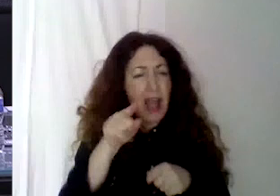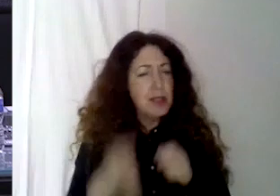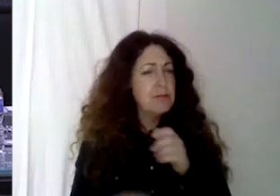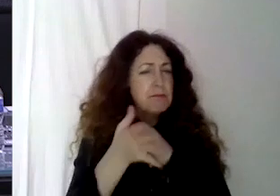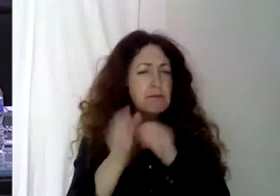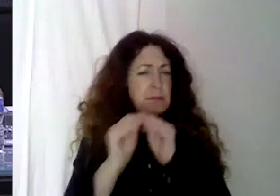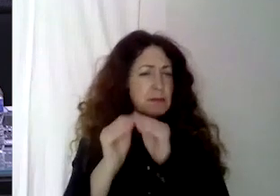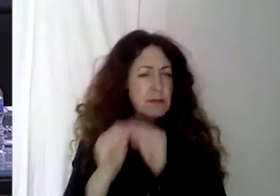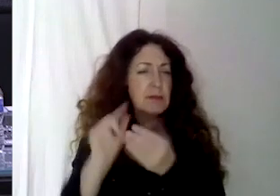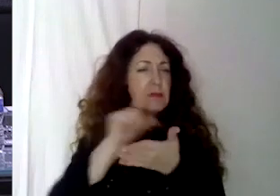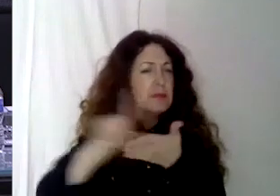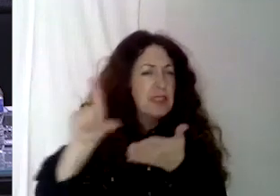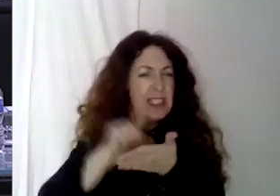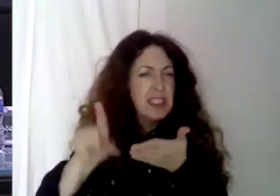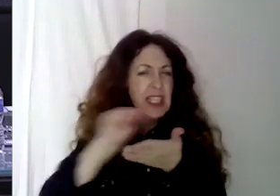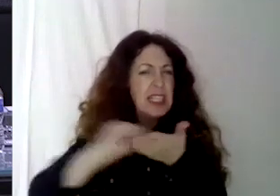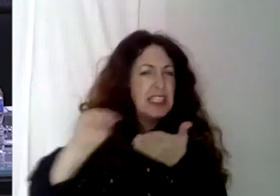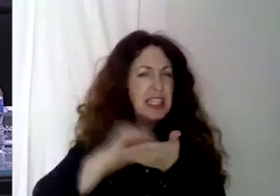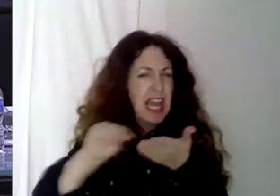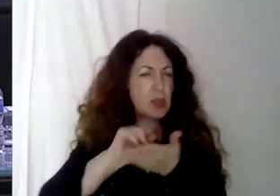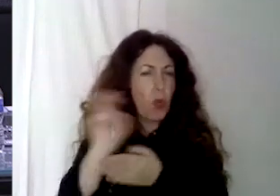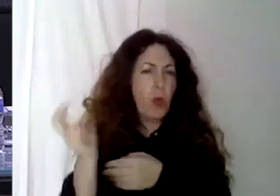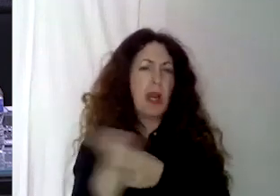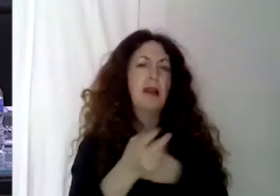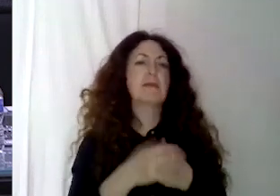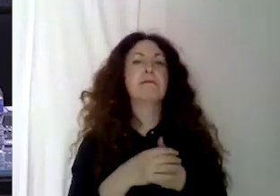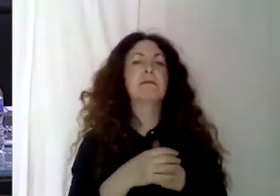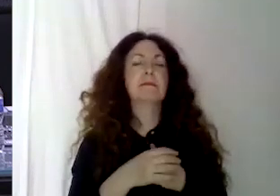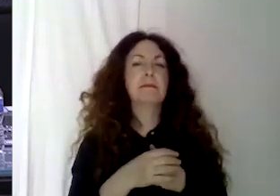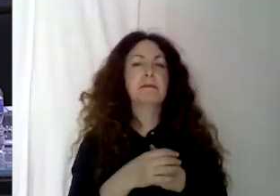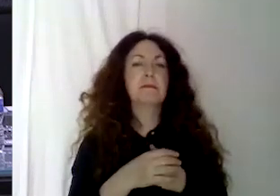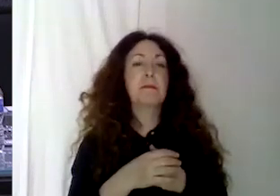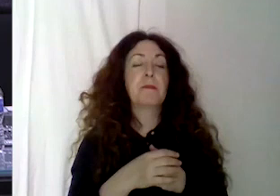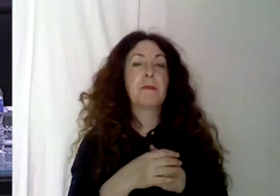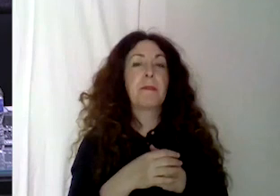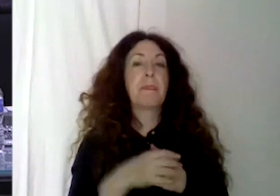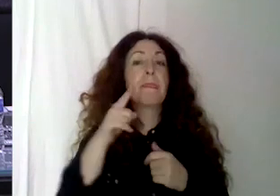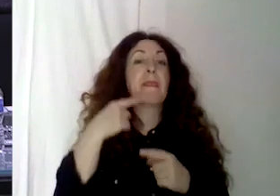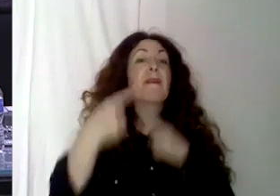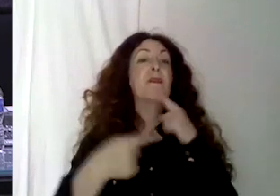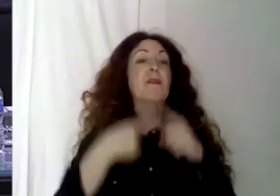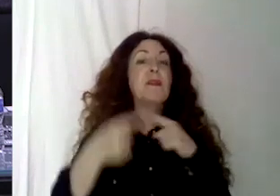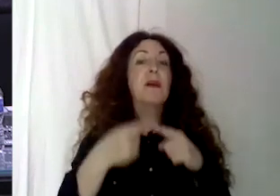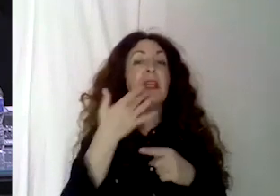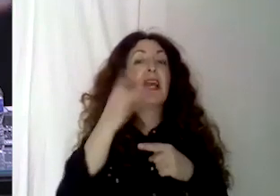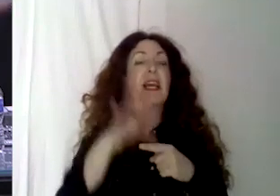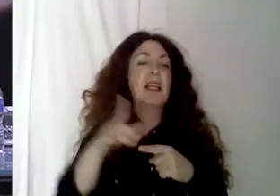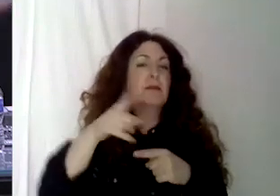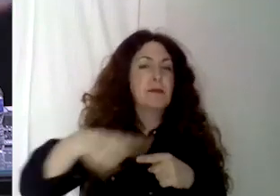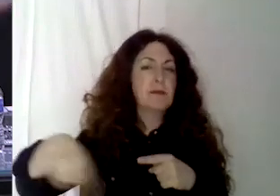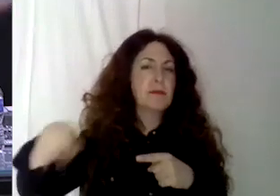está Ariosto, allí está el Tasso, cuidado con esto. Y al servicio de una familia, la familia de los Este, una